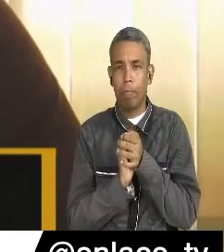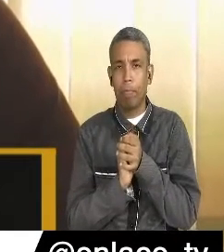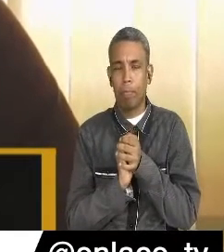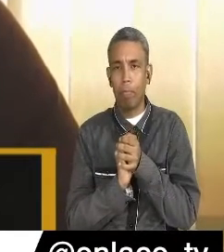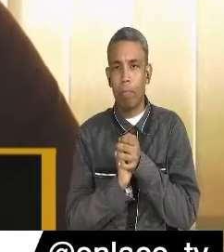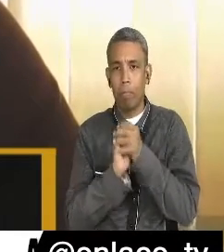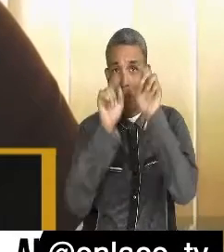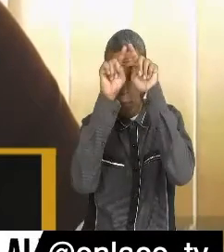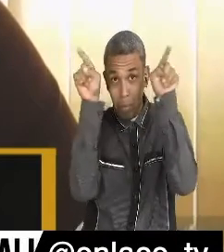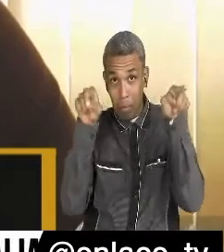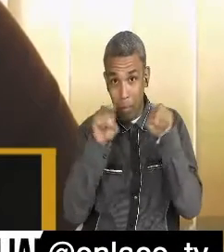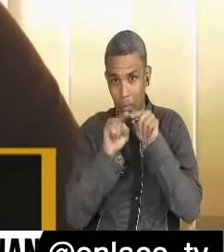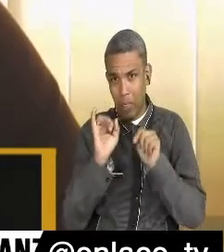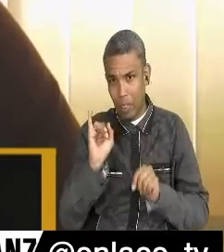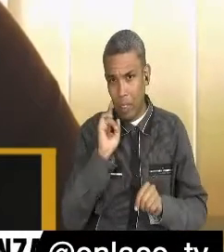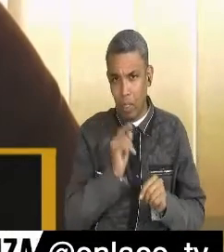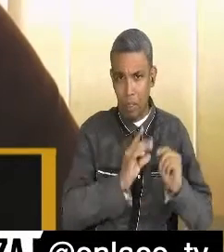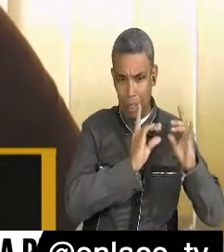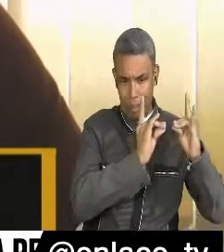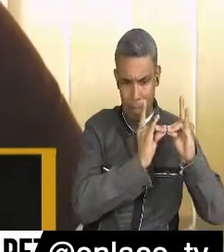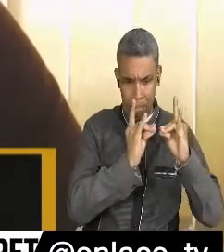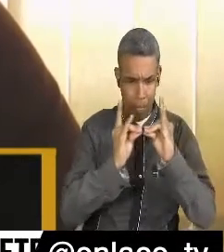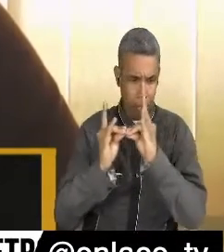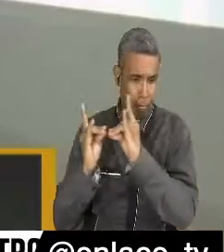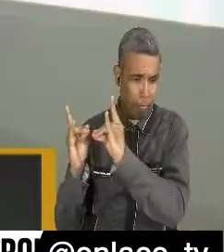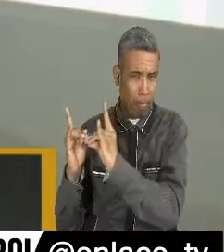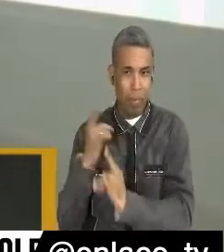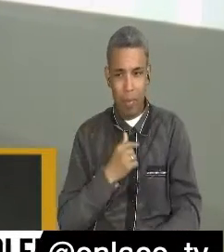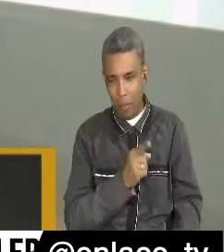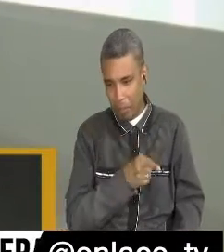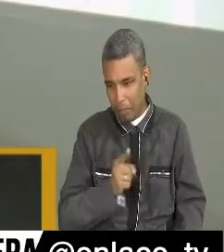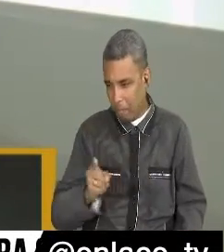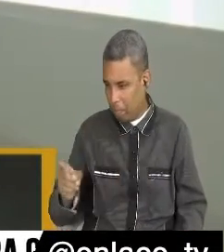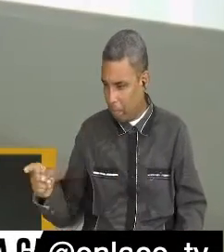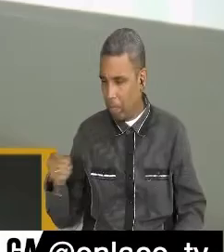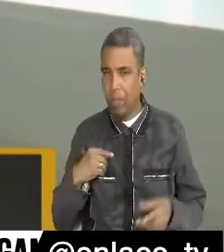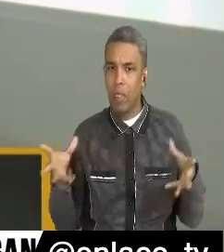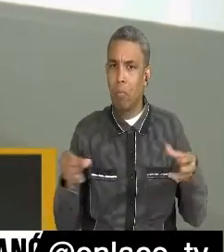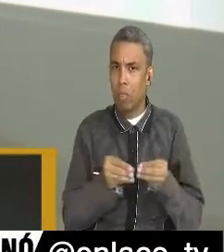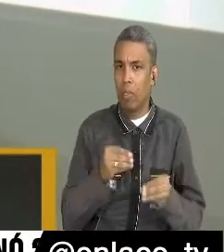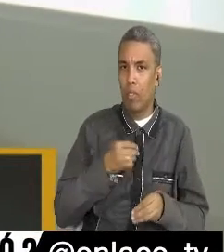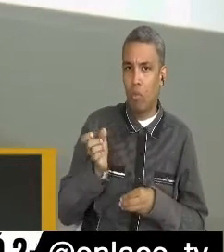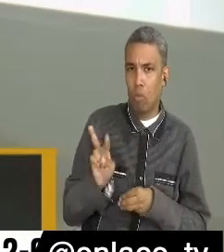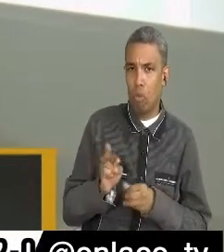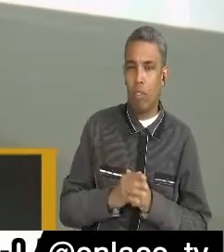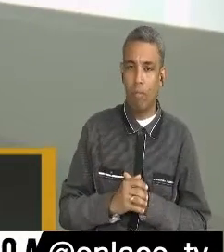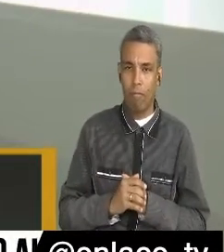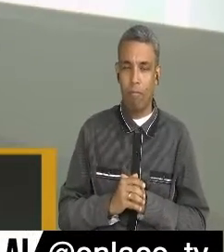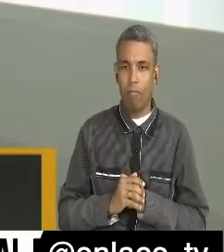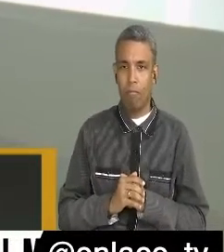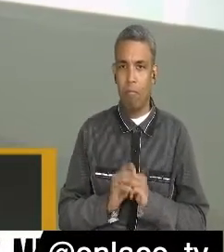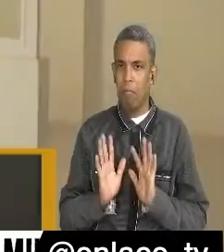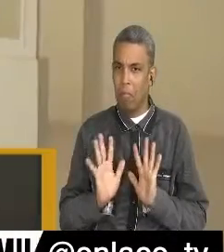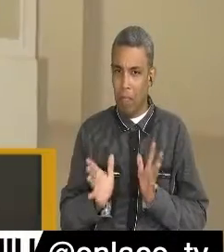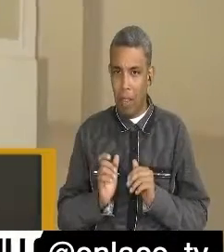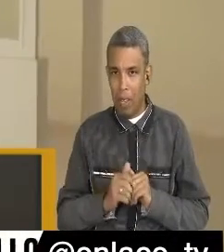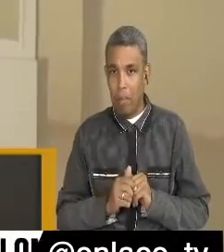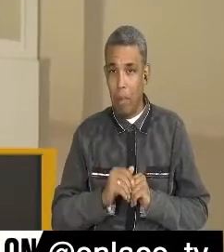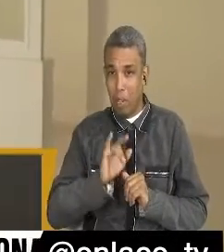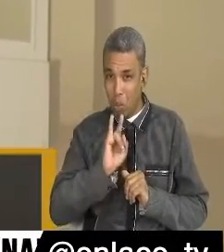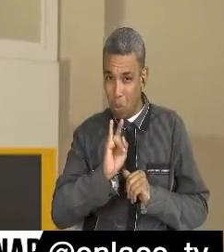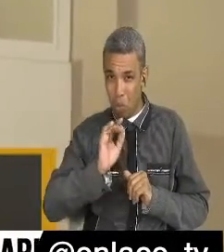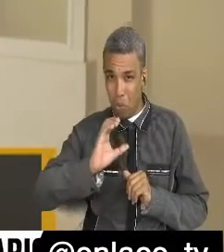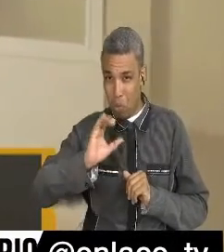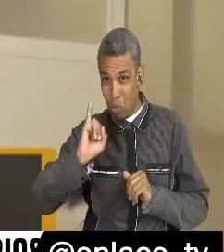atender en determinado momento 12 personas en UCI. Una vez esté funcionando, empezaremos a trabajarle al tema de la UCI neonatal,